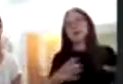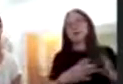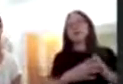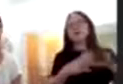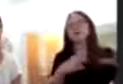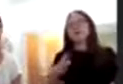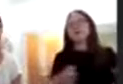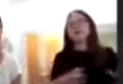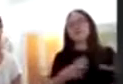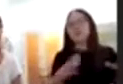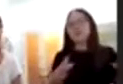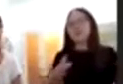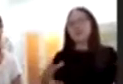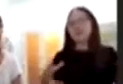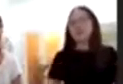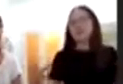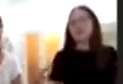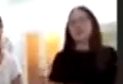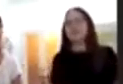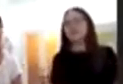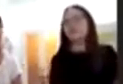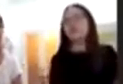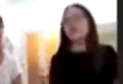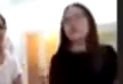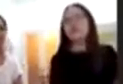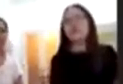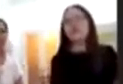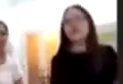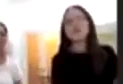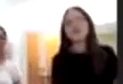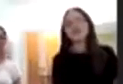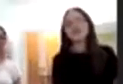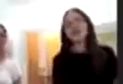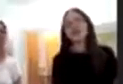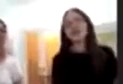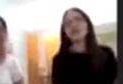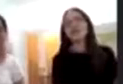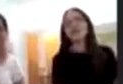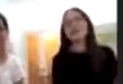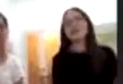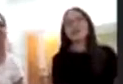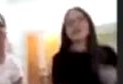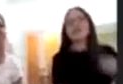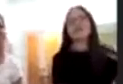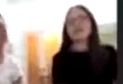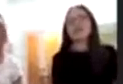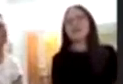la región y así, irse expandiendo y desarrollando con el objetivo